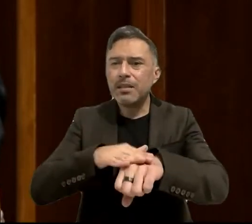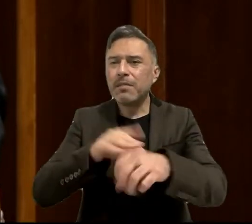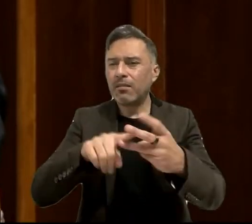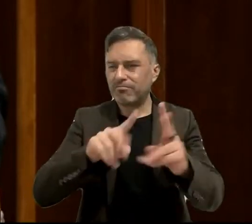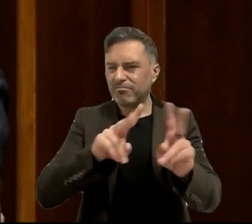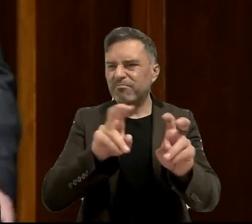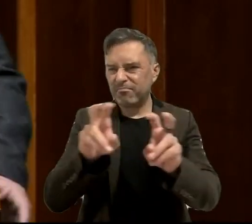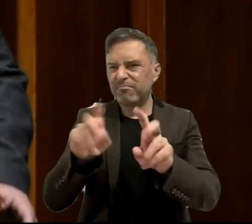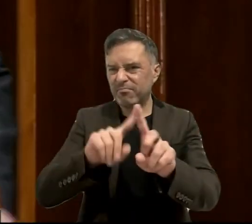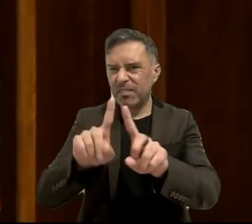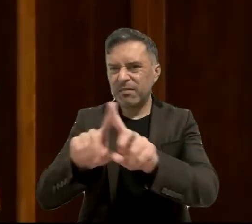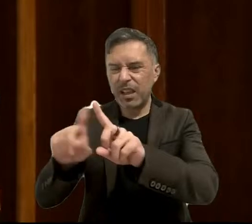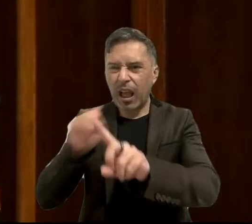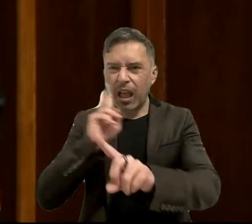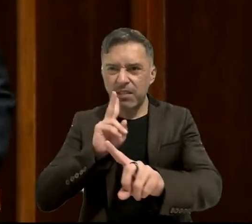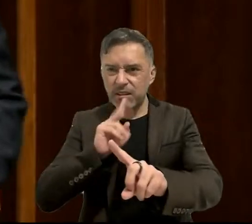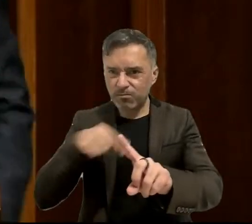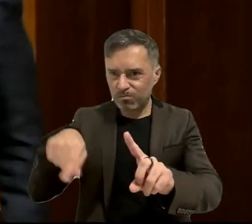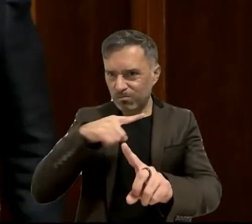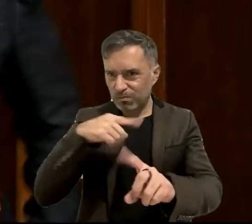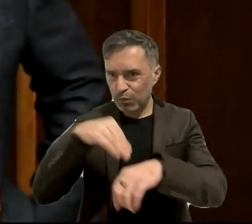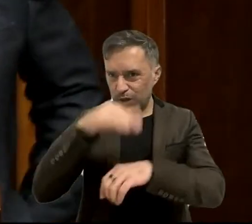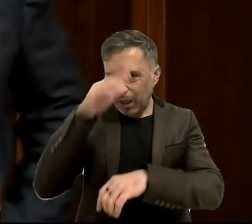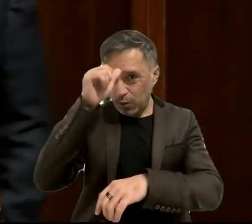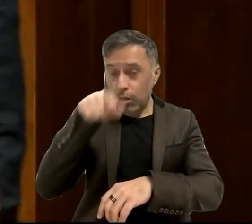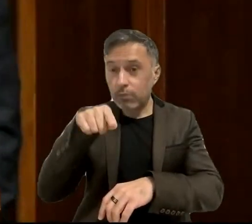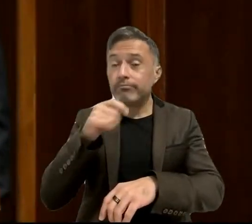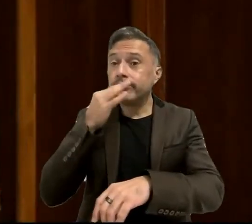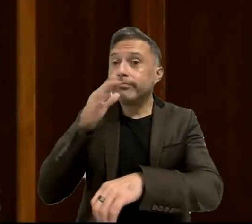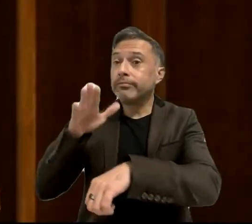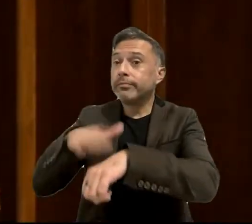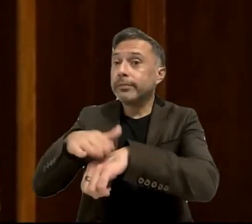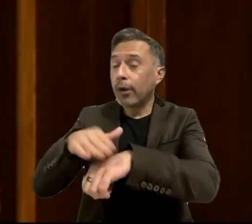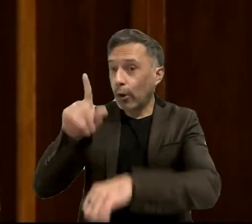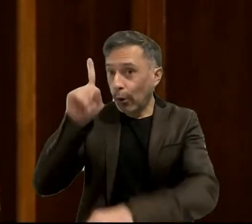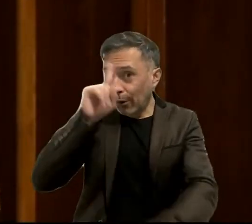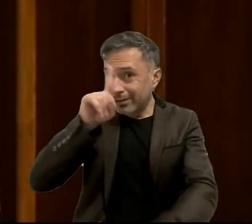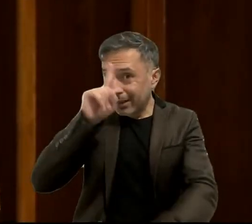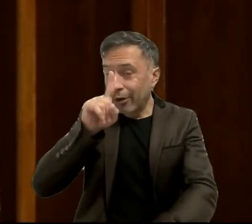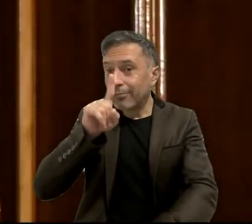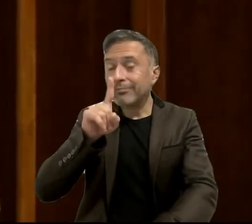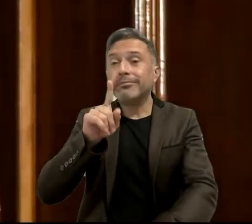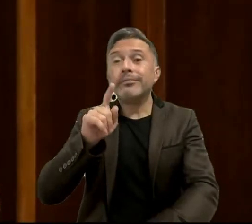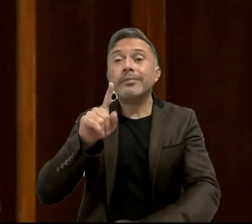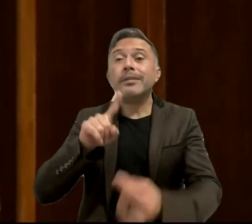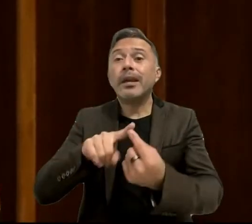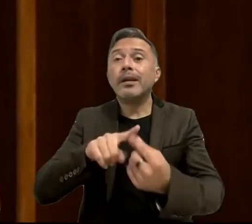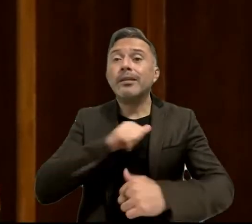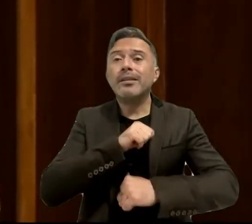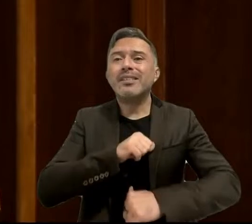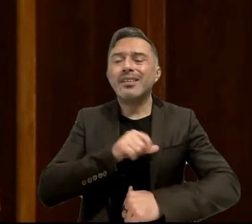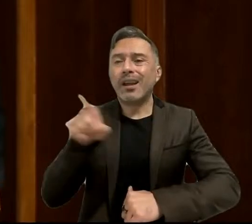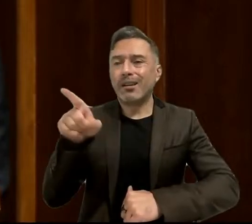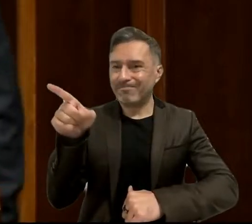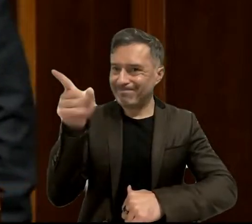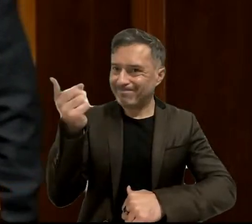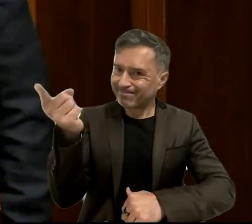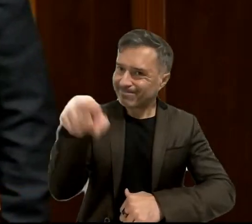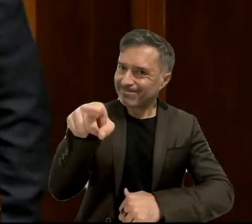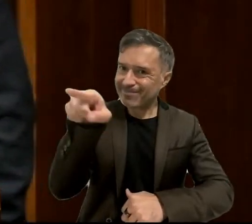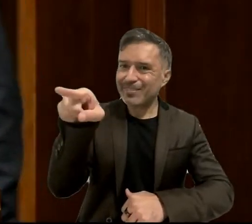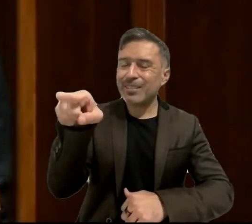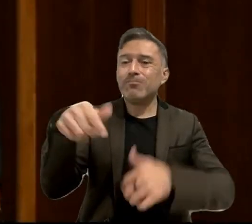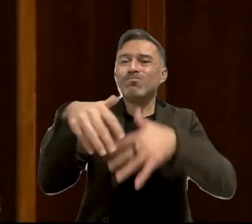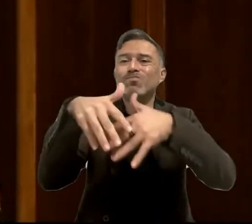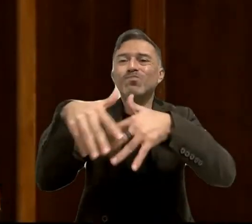perentorio, esas recomendaciones pasen al Poder Legislativo. Pasen al Poder